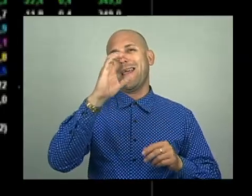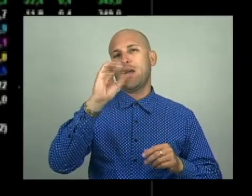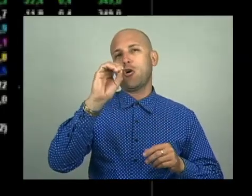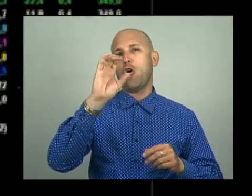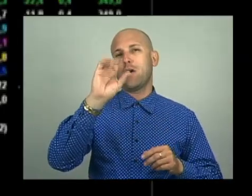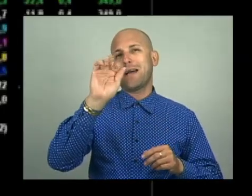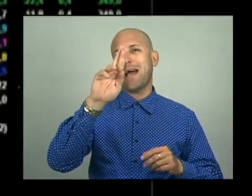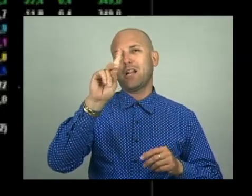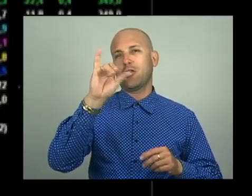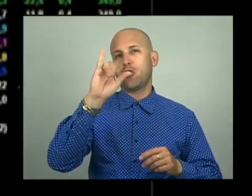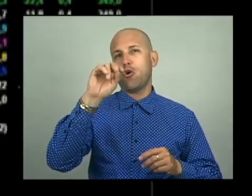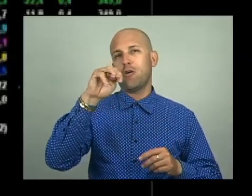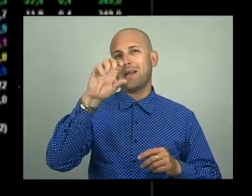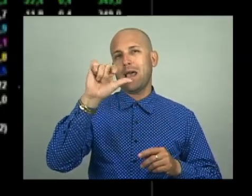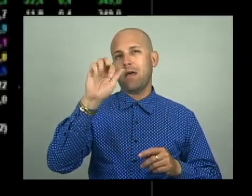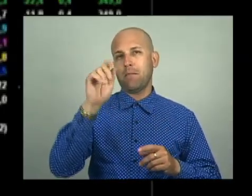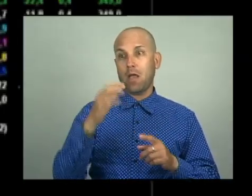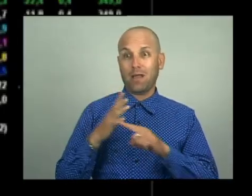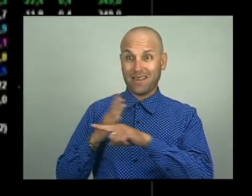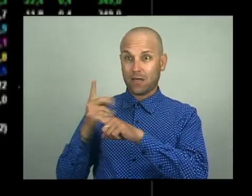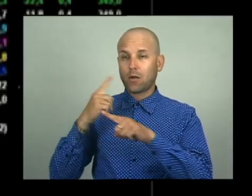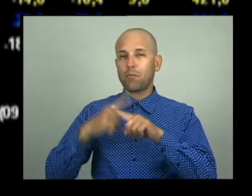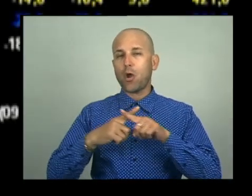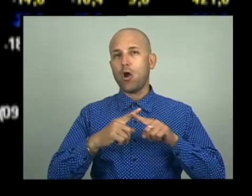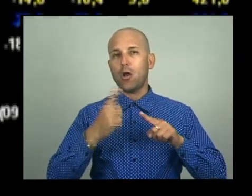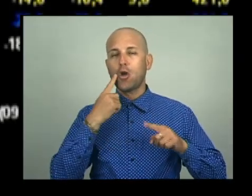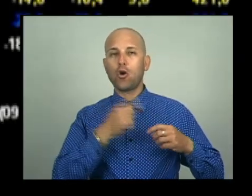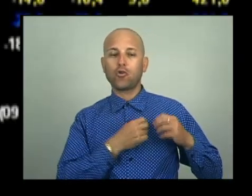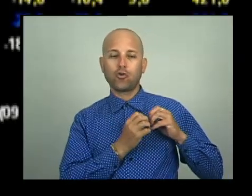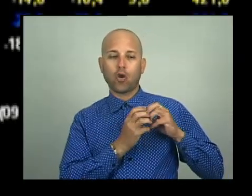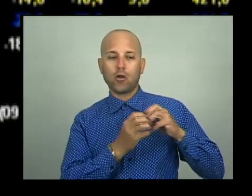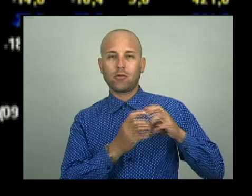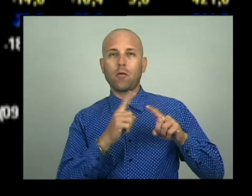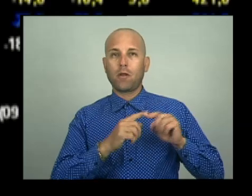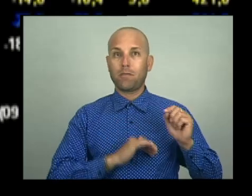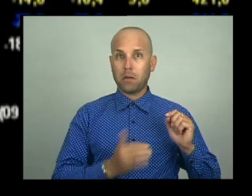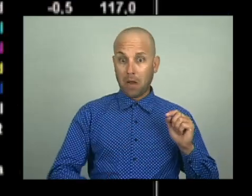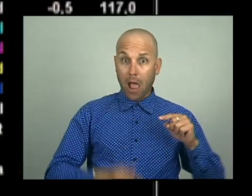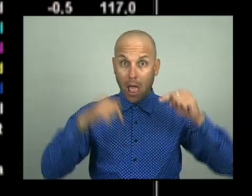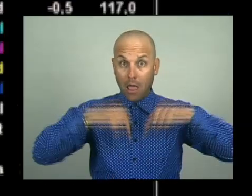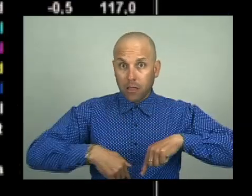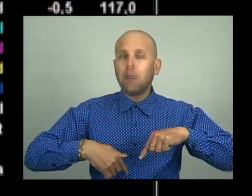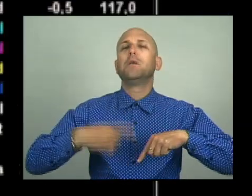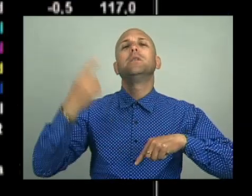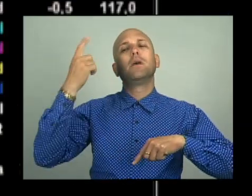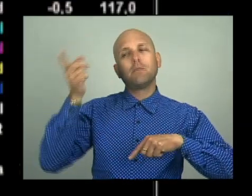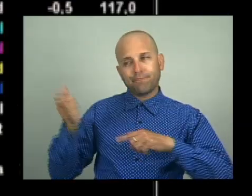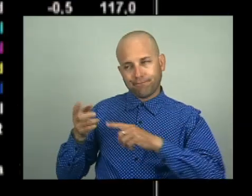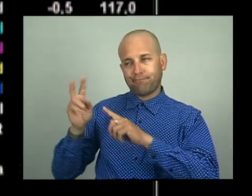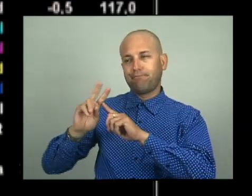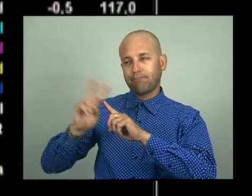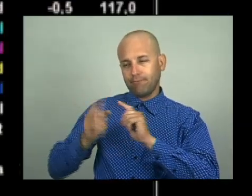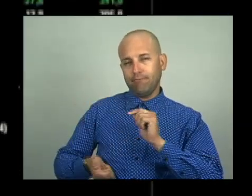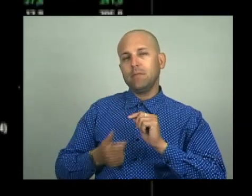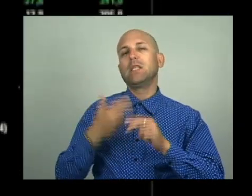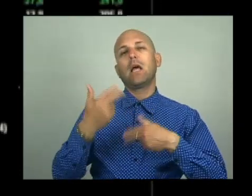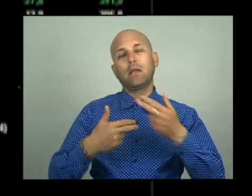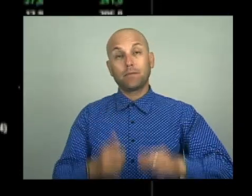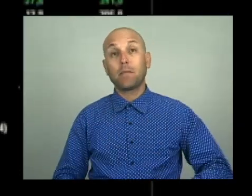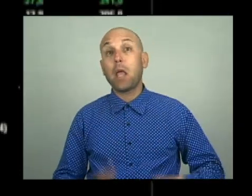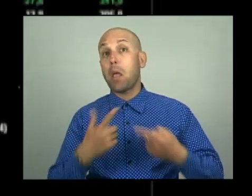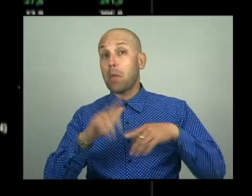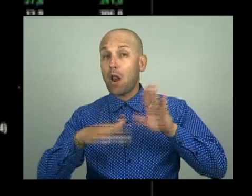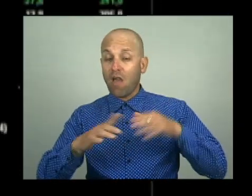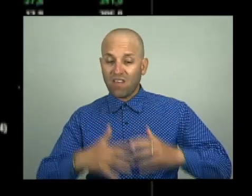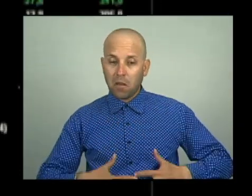que crea imágenes del corazón del bebé en gestación. Sin embargo, algunos defectos cardíacos no se hallan durante